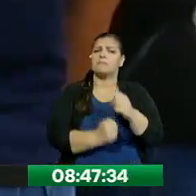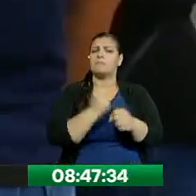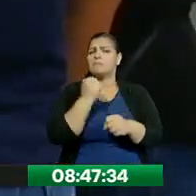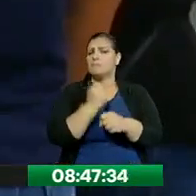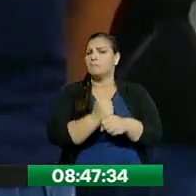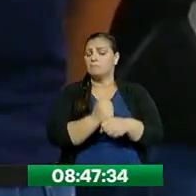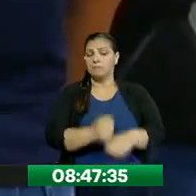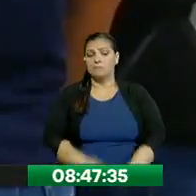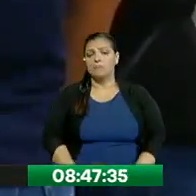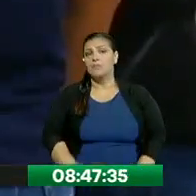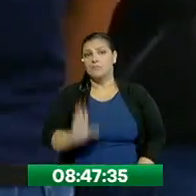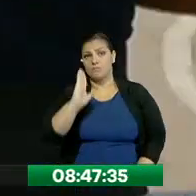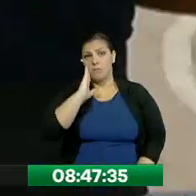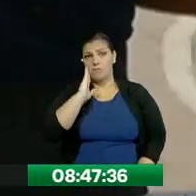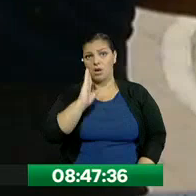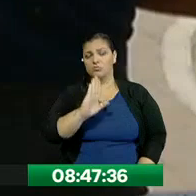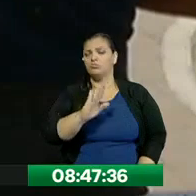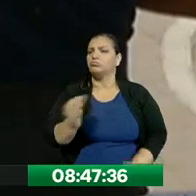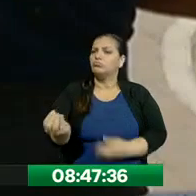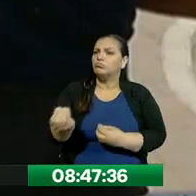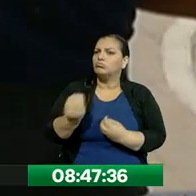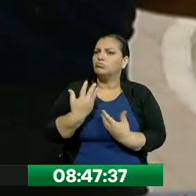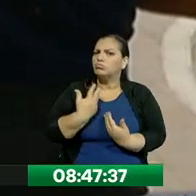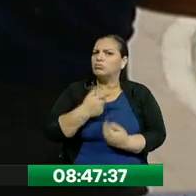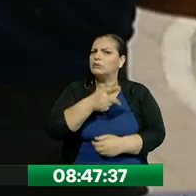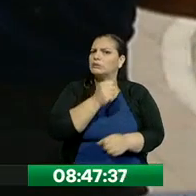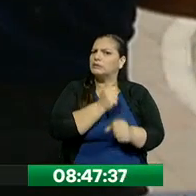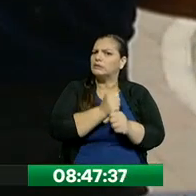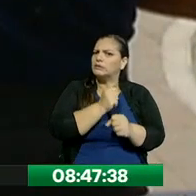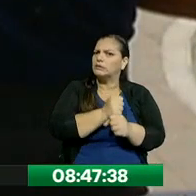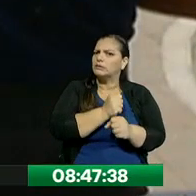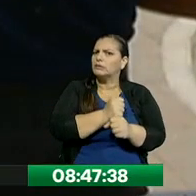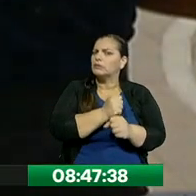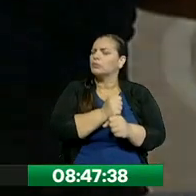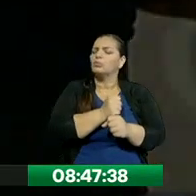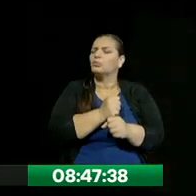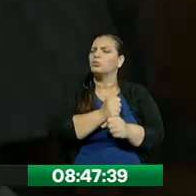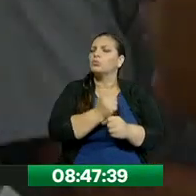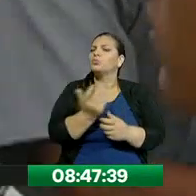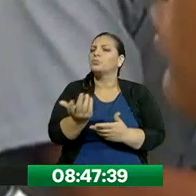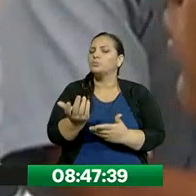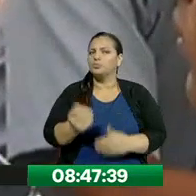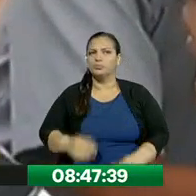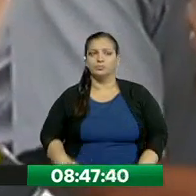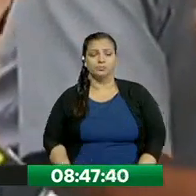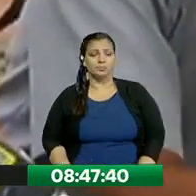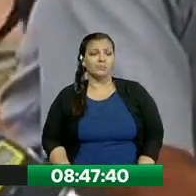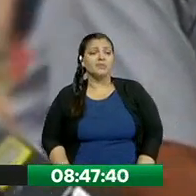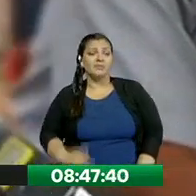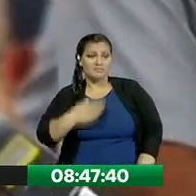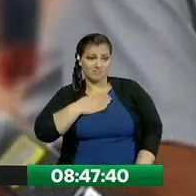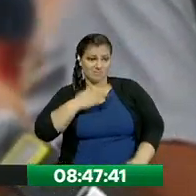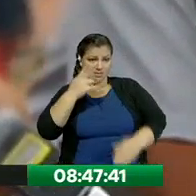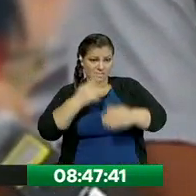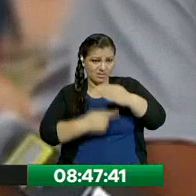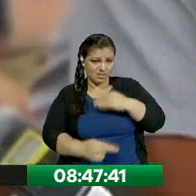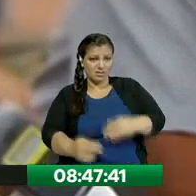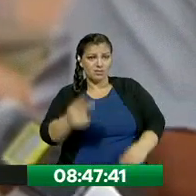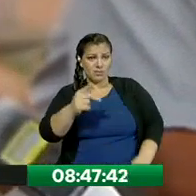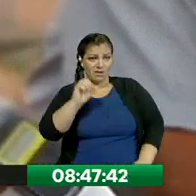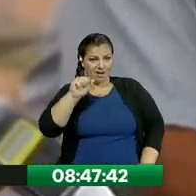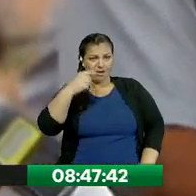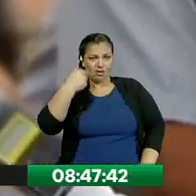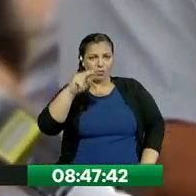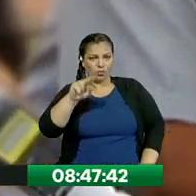a su negativa, él asistía a la institución a la que hoy le debe mucho. Tiene bastantes diplomas que le han dado